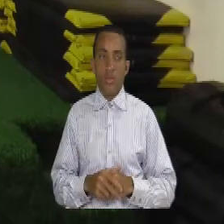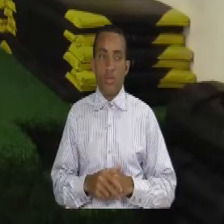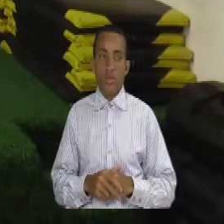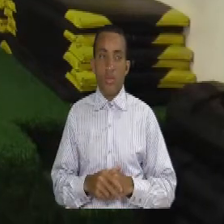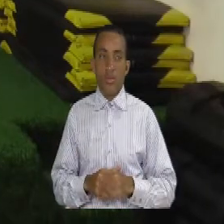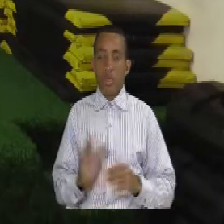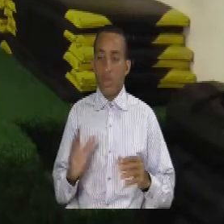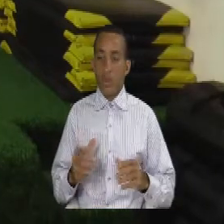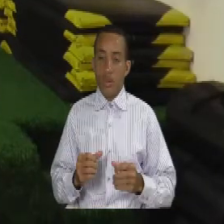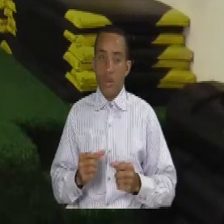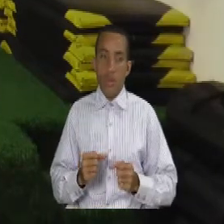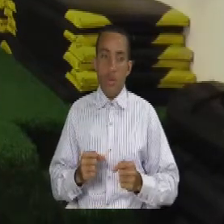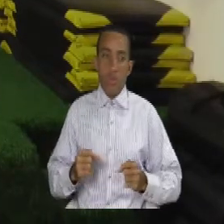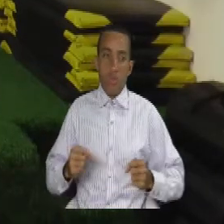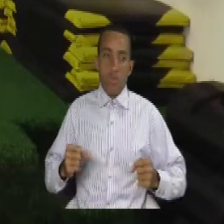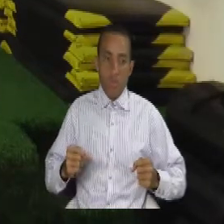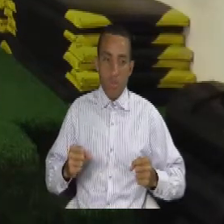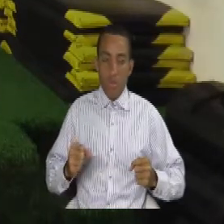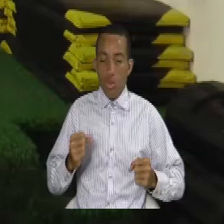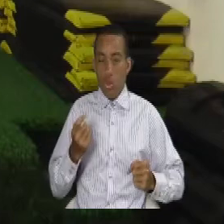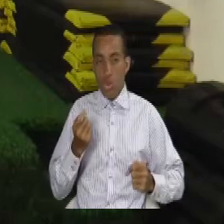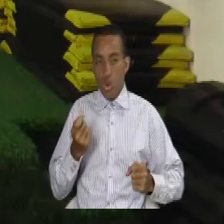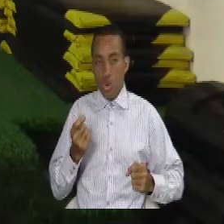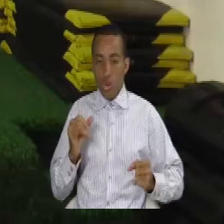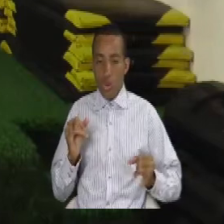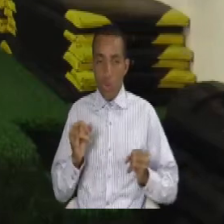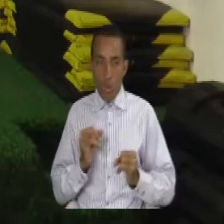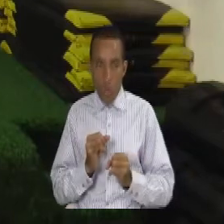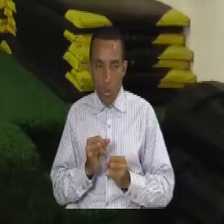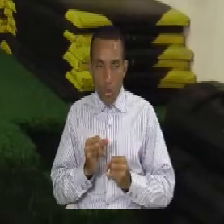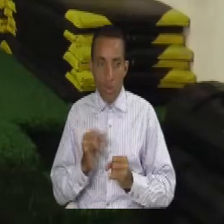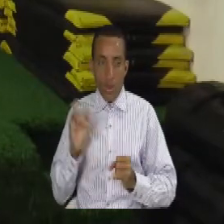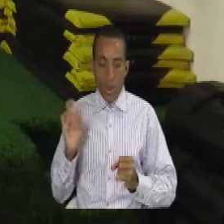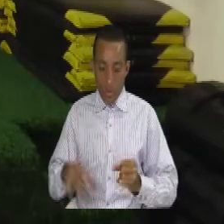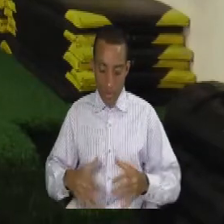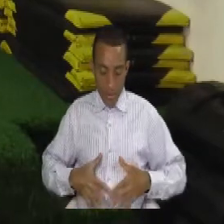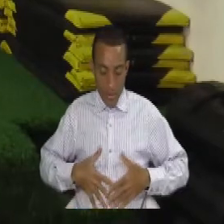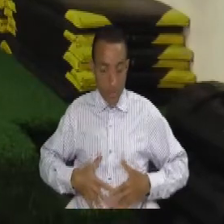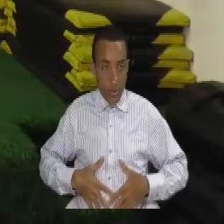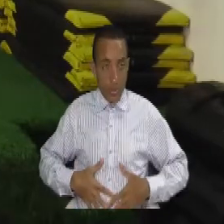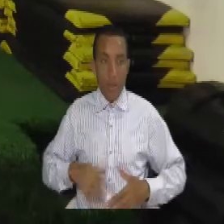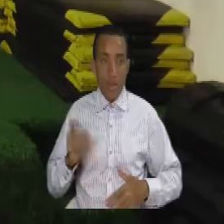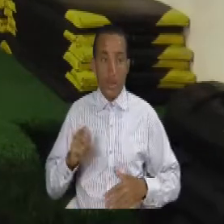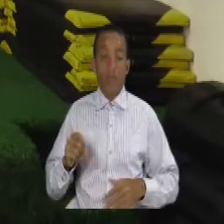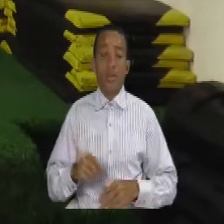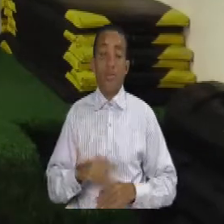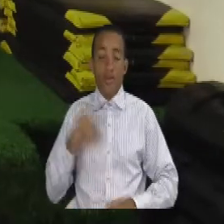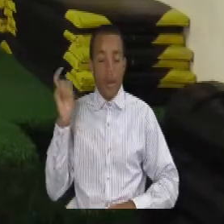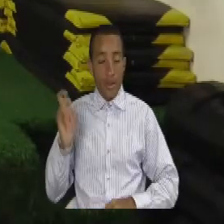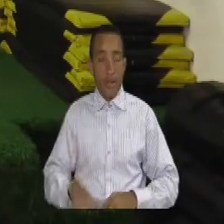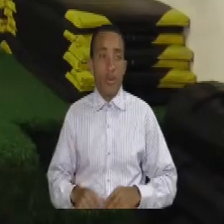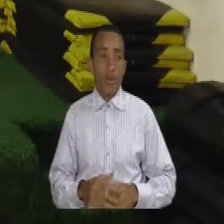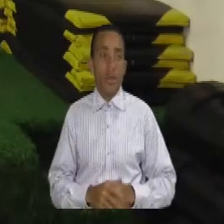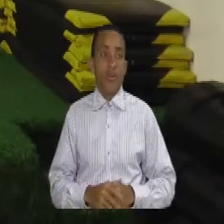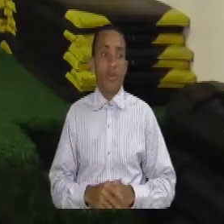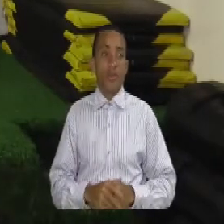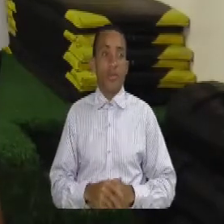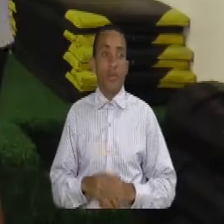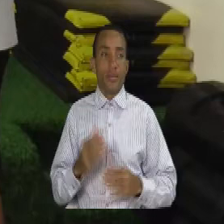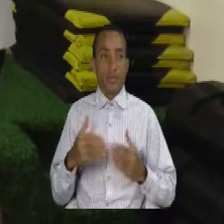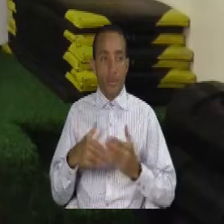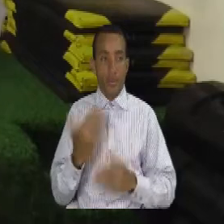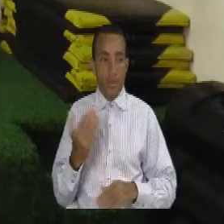subido de peso, no importa que esté delgado, no, la zona media hay que trabajarla sí o sí, ¿listo? Entonces, vamos a arrancar con un trabajo